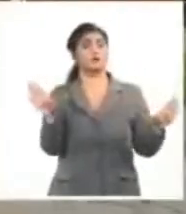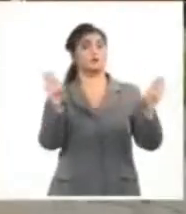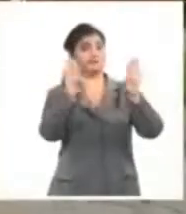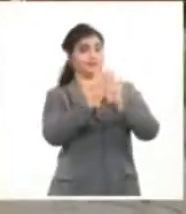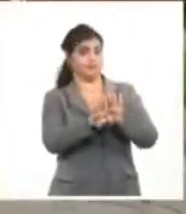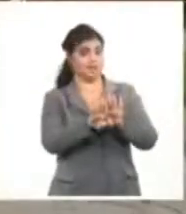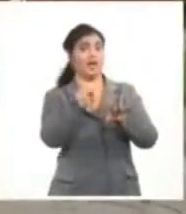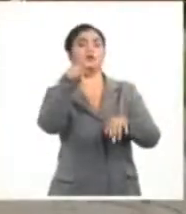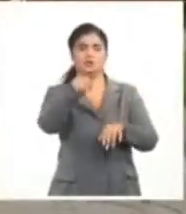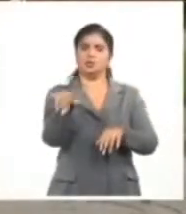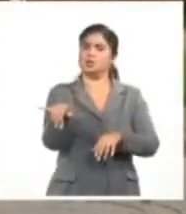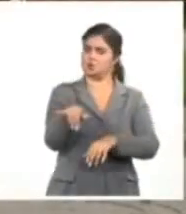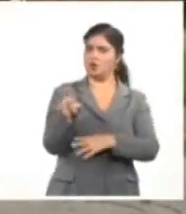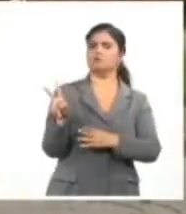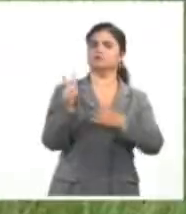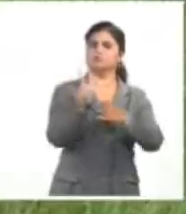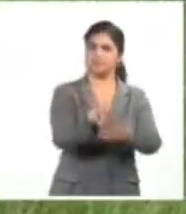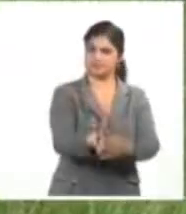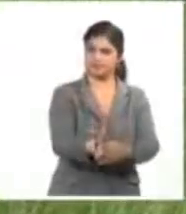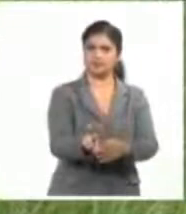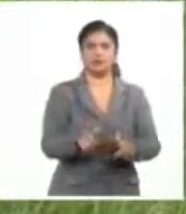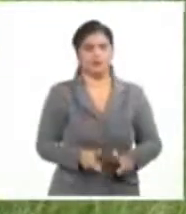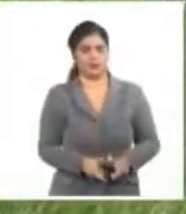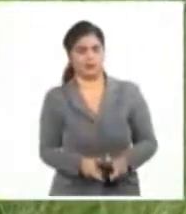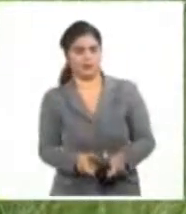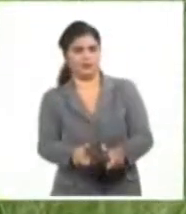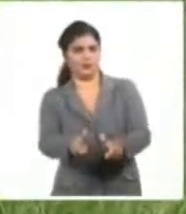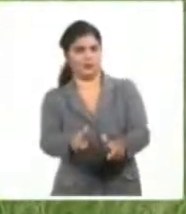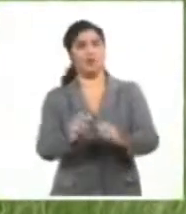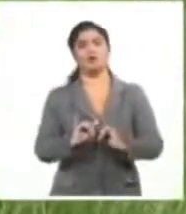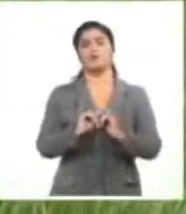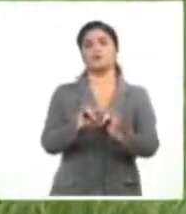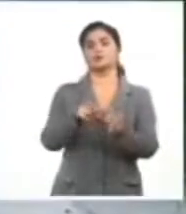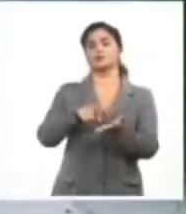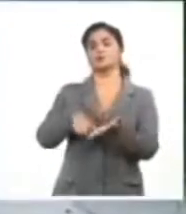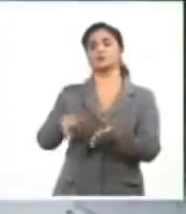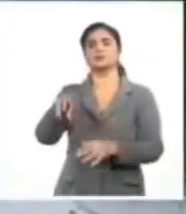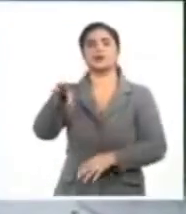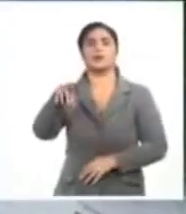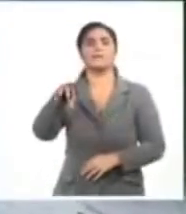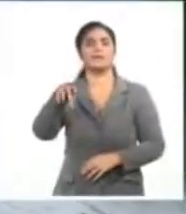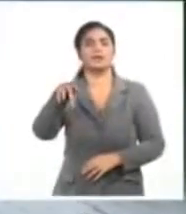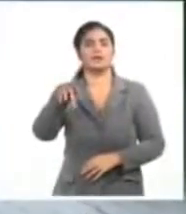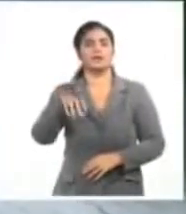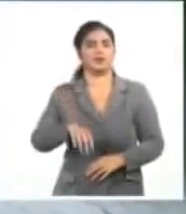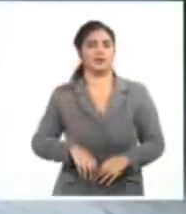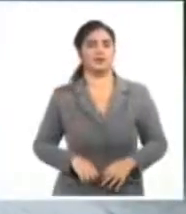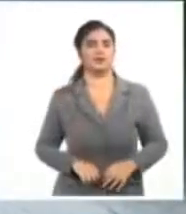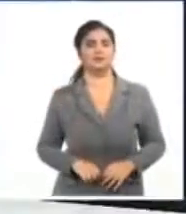vocacional desde Pinar del Río Roxana y amazares González sistema informativo de la televisión cubana